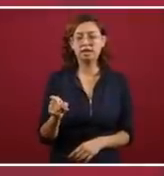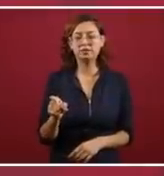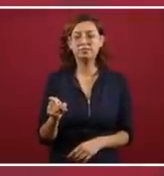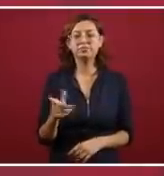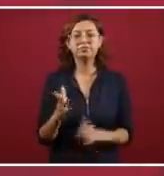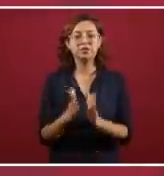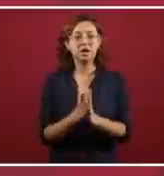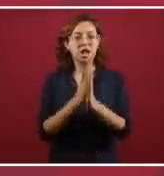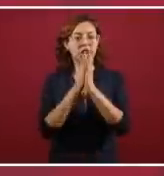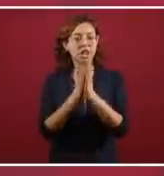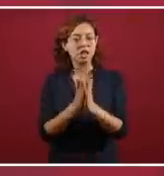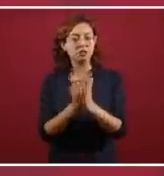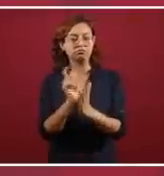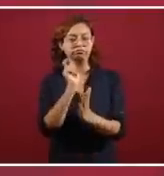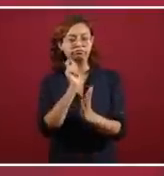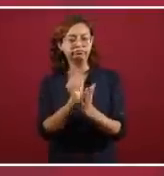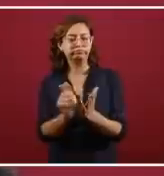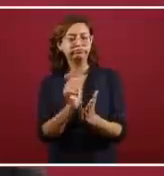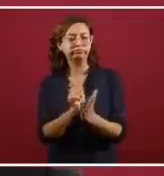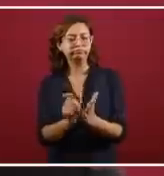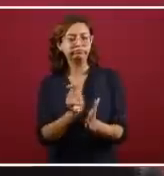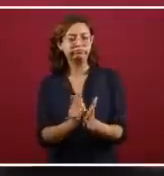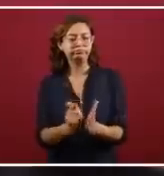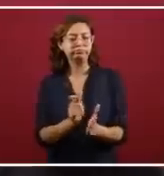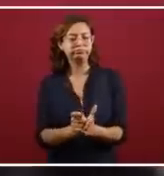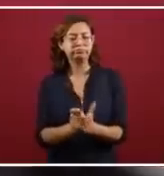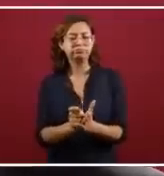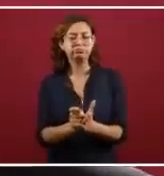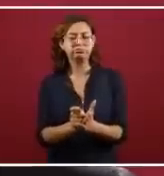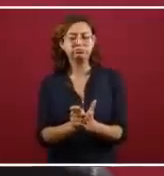escribí un libro sobre